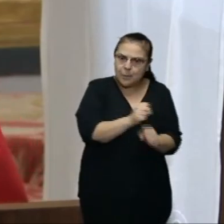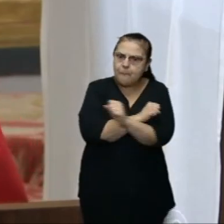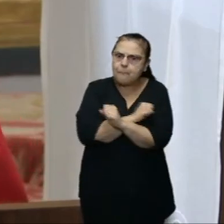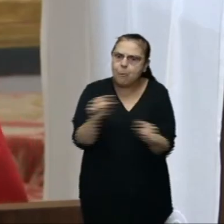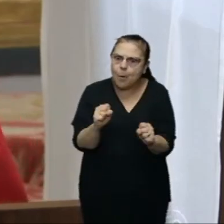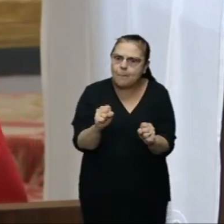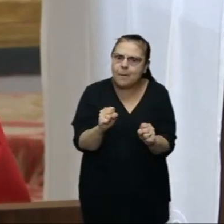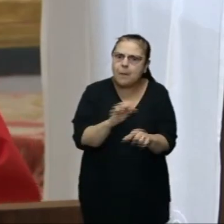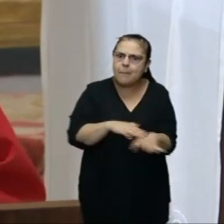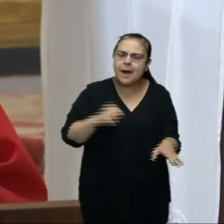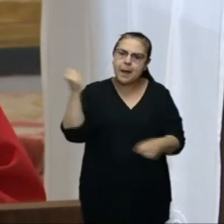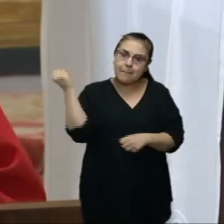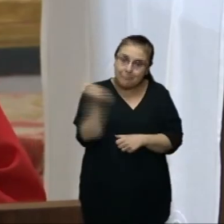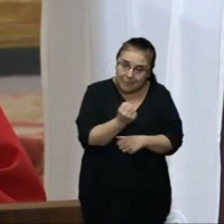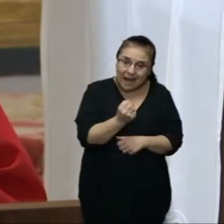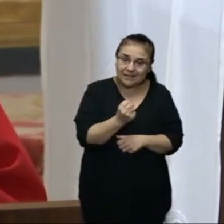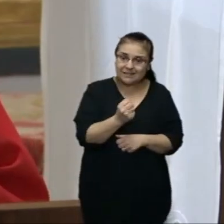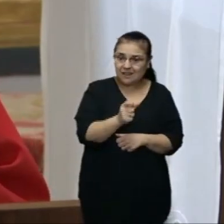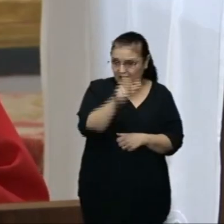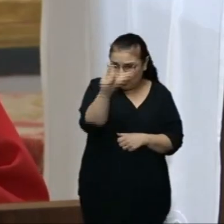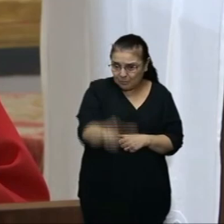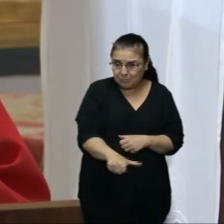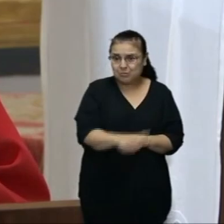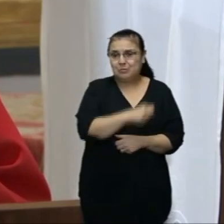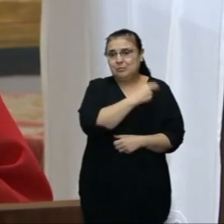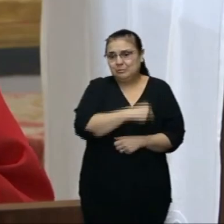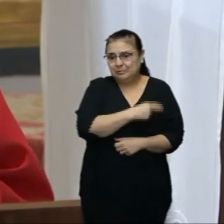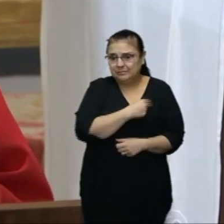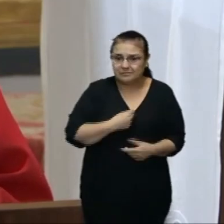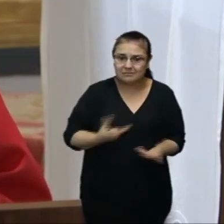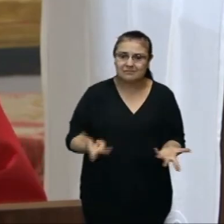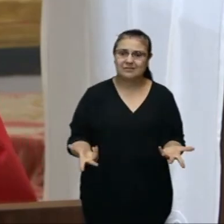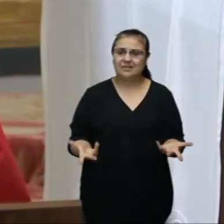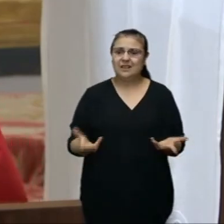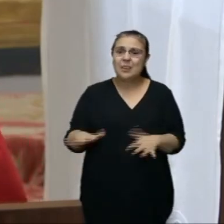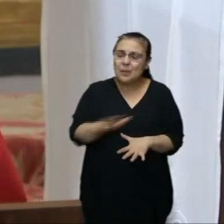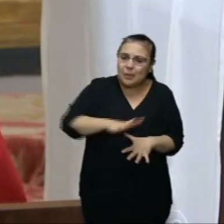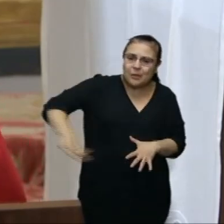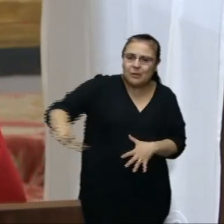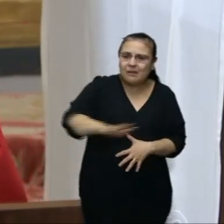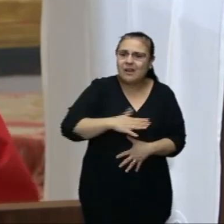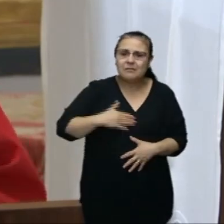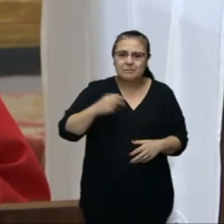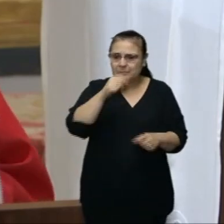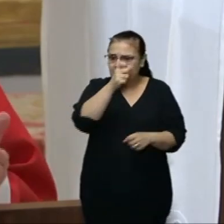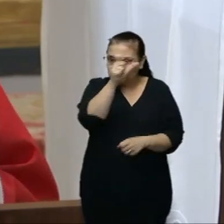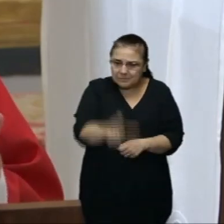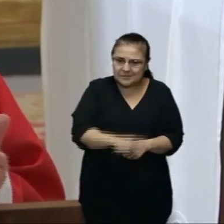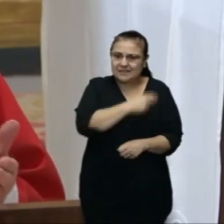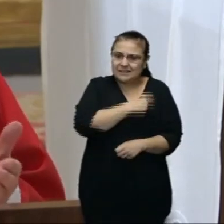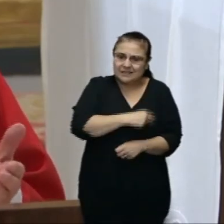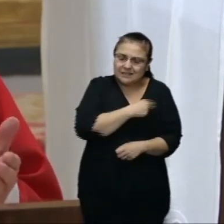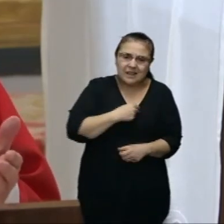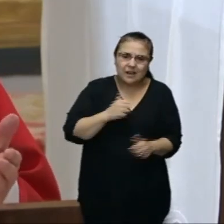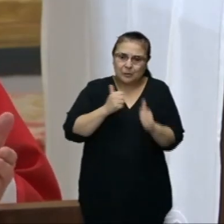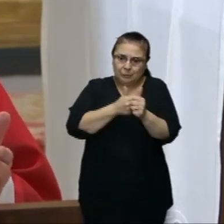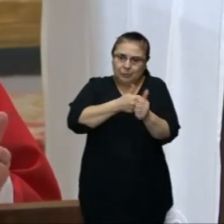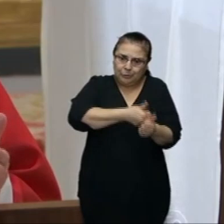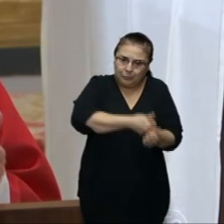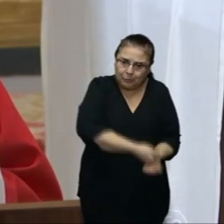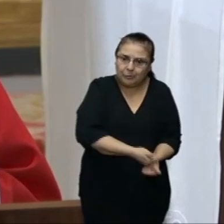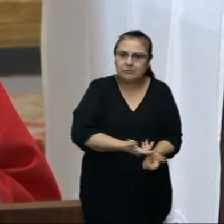bombas. Hay lugares donde los cristianos son perseguidos. Hay una institución